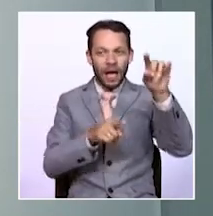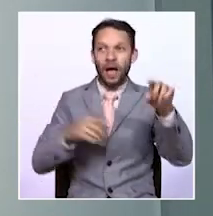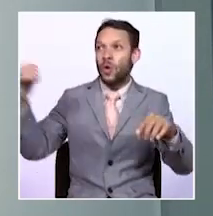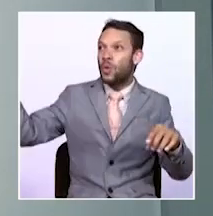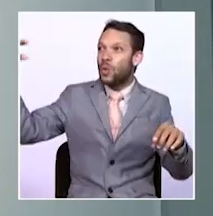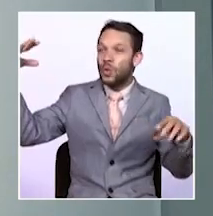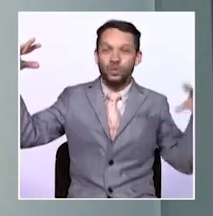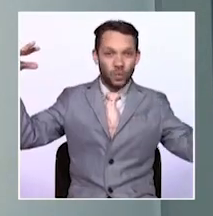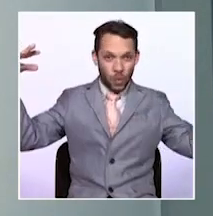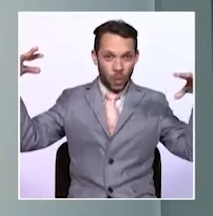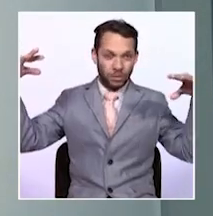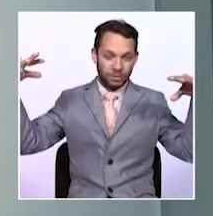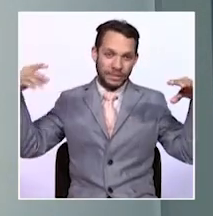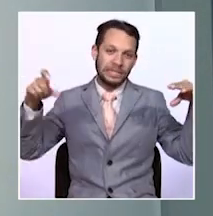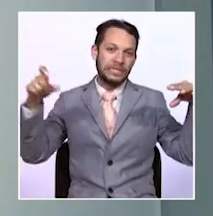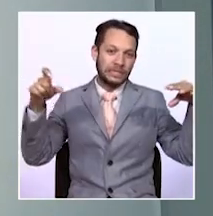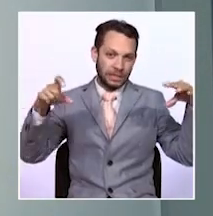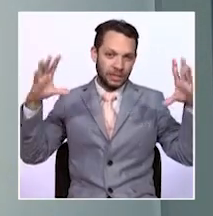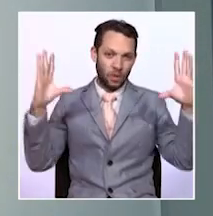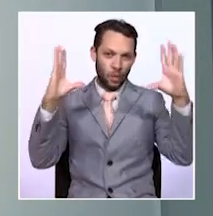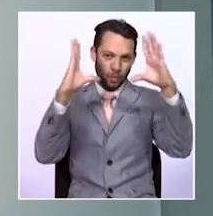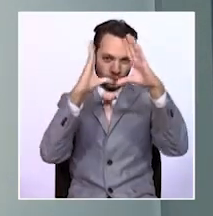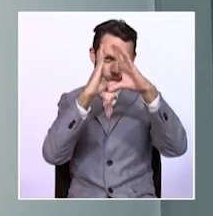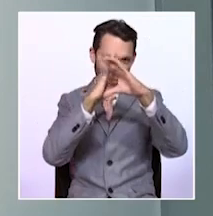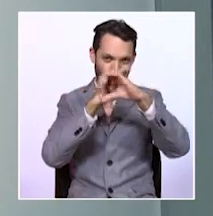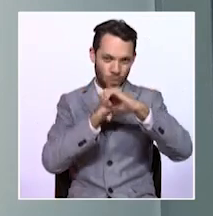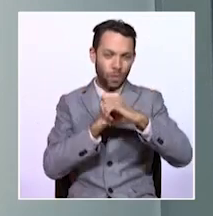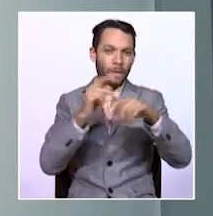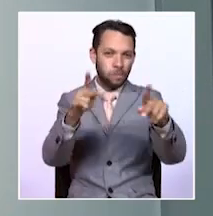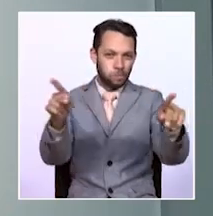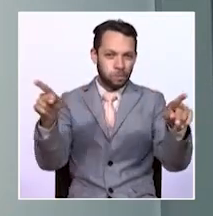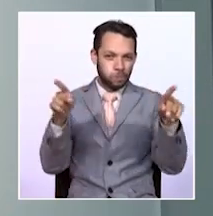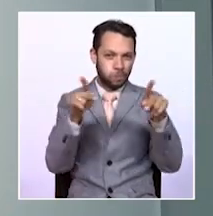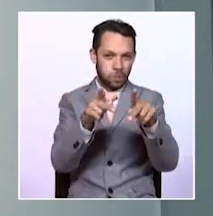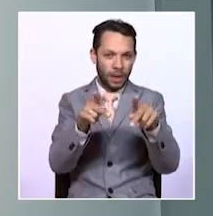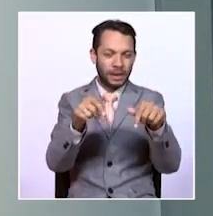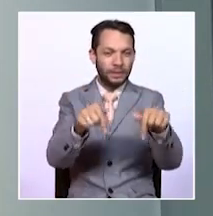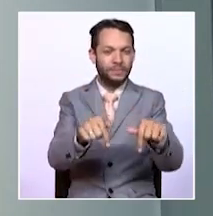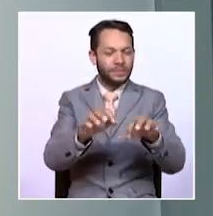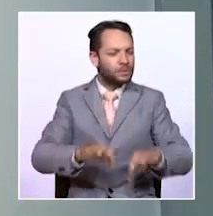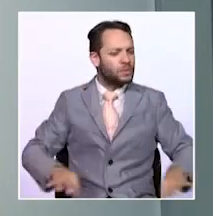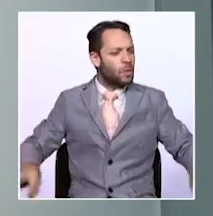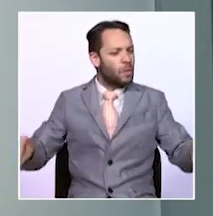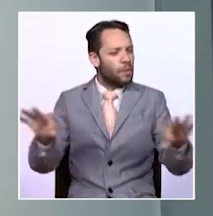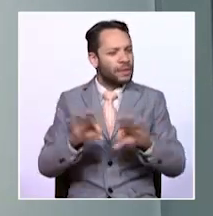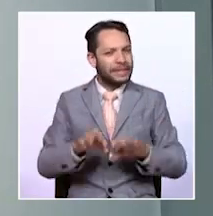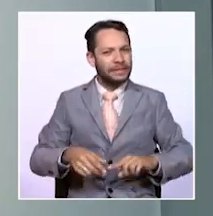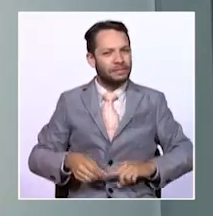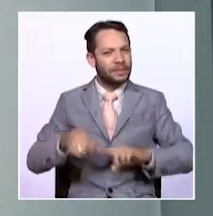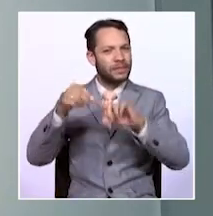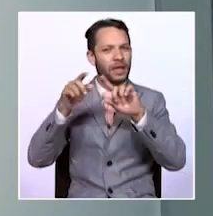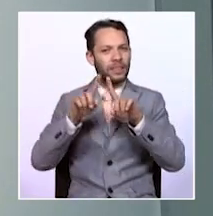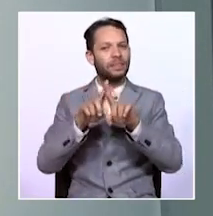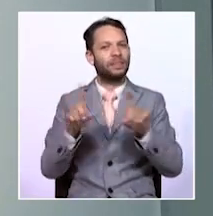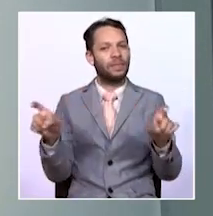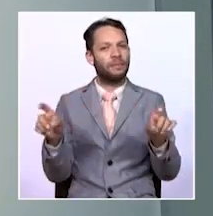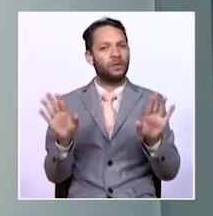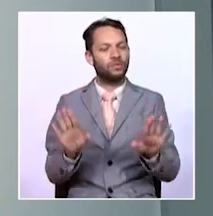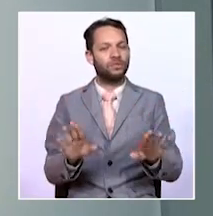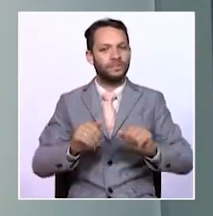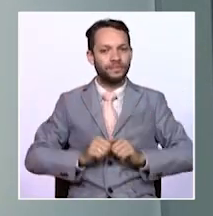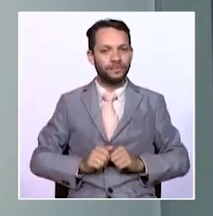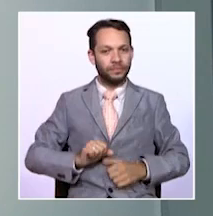son las condiciones del sitio en donde nos encontramos. Y hoy vamos a hablar de un tema supremamente importante. Vamos a hablar sobre